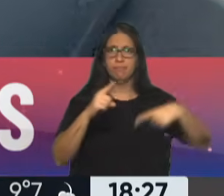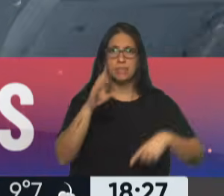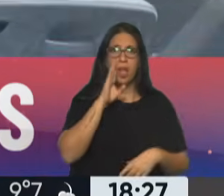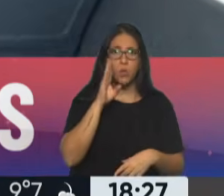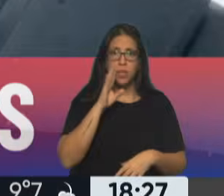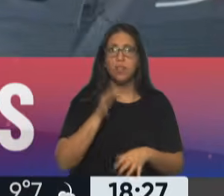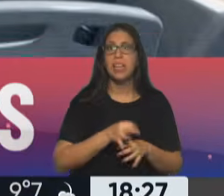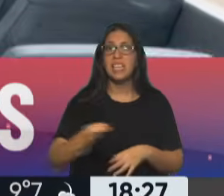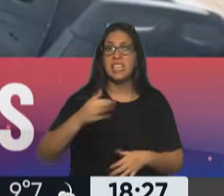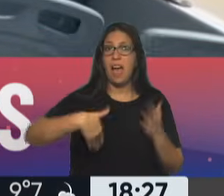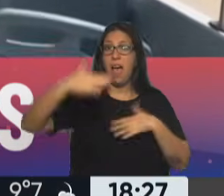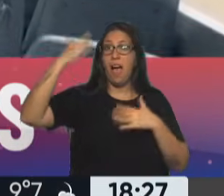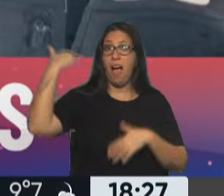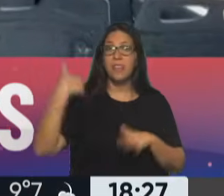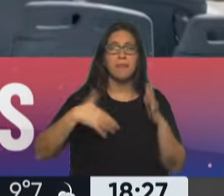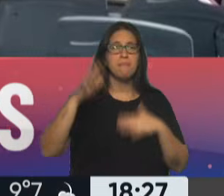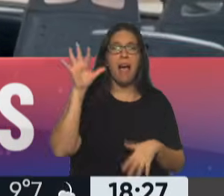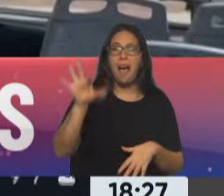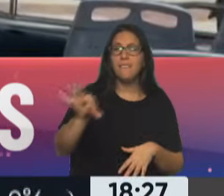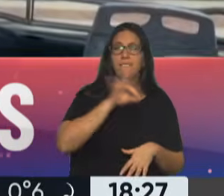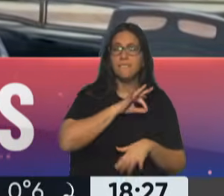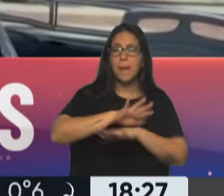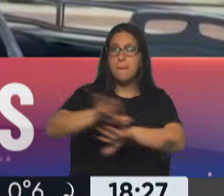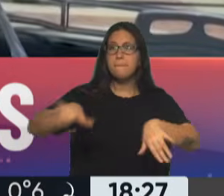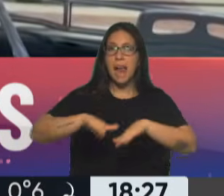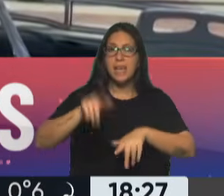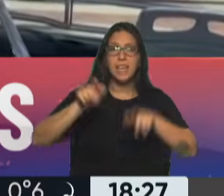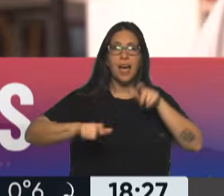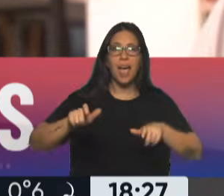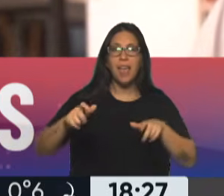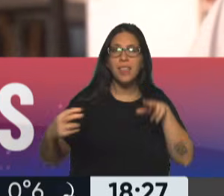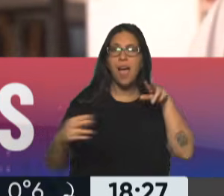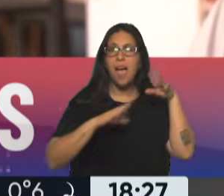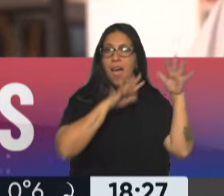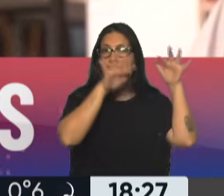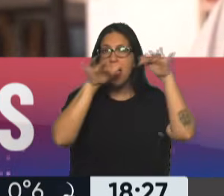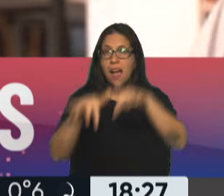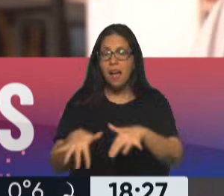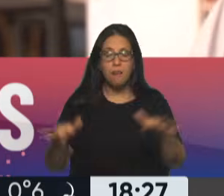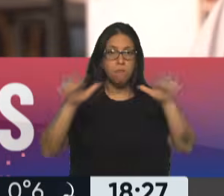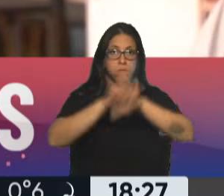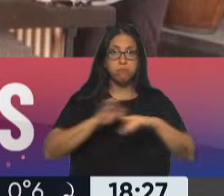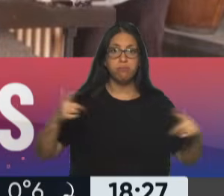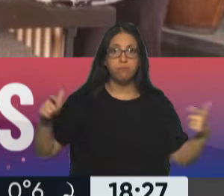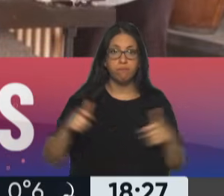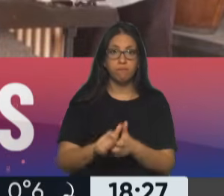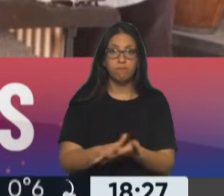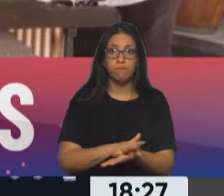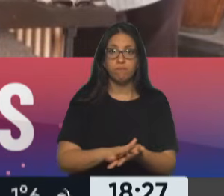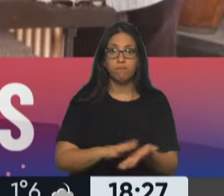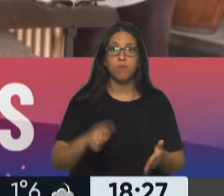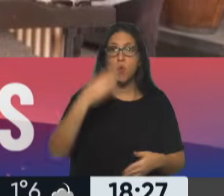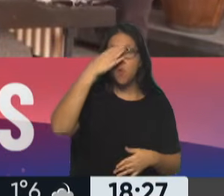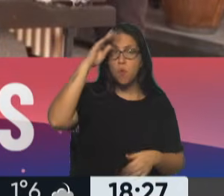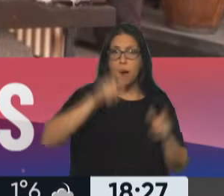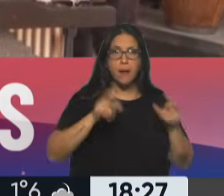que supo ser uno de los destinos favoritos por sus playas y su gente, ahora agoniza. Los cubanos de la capital comienzan a mirar a